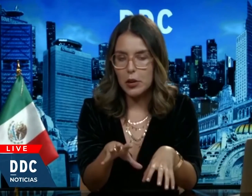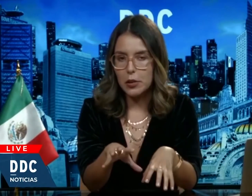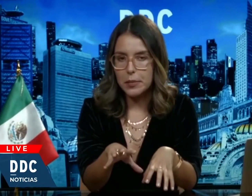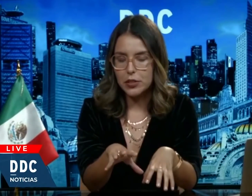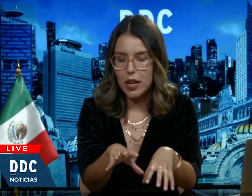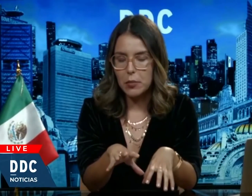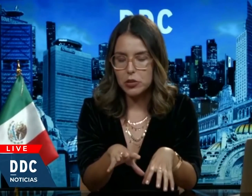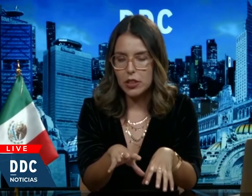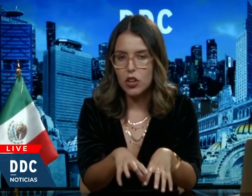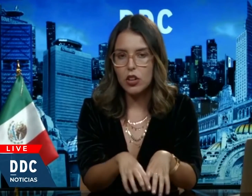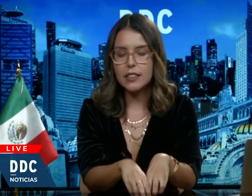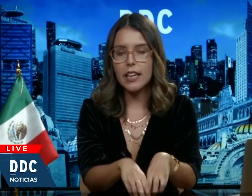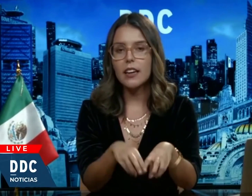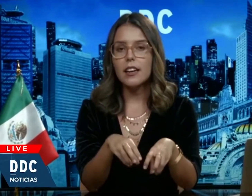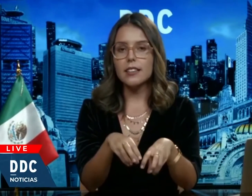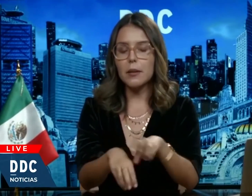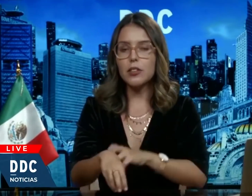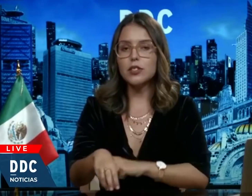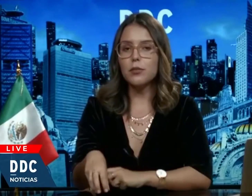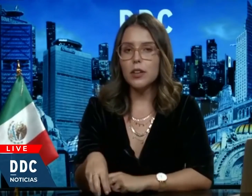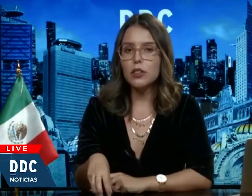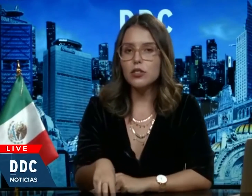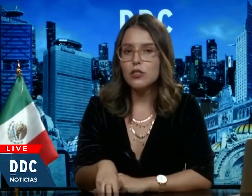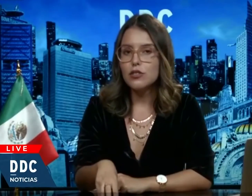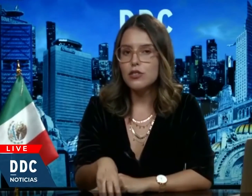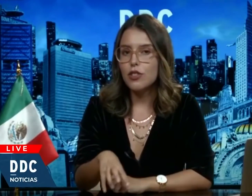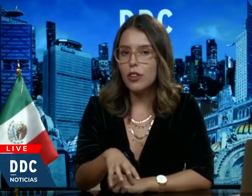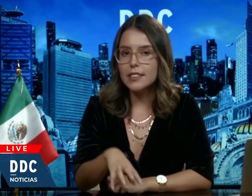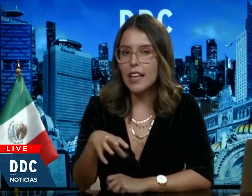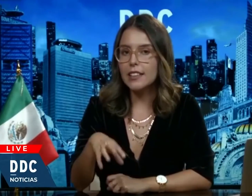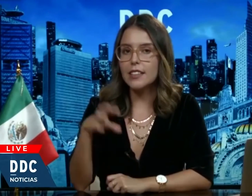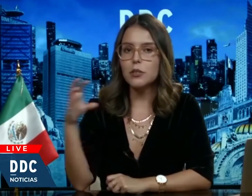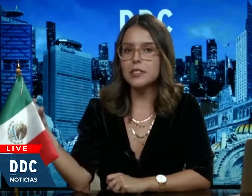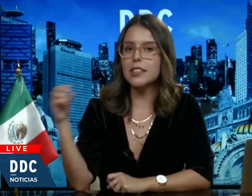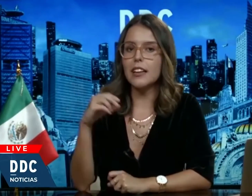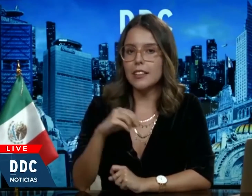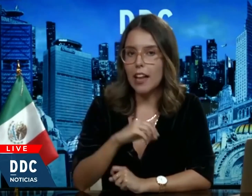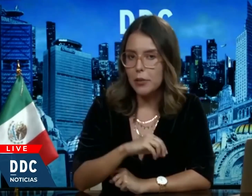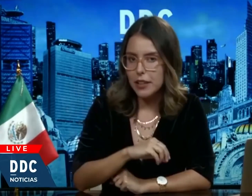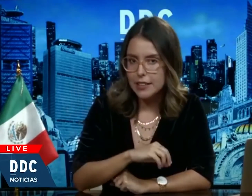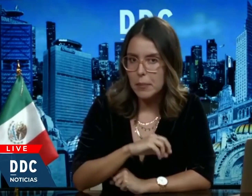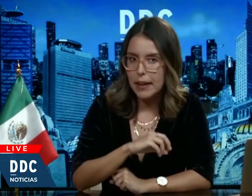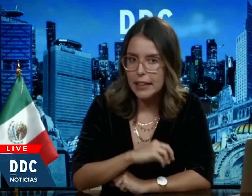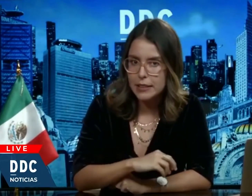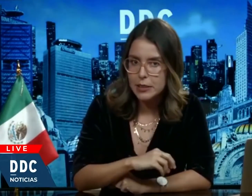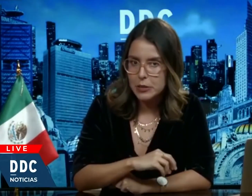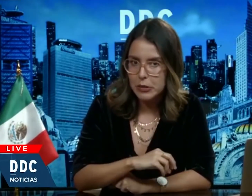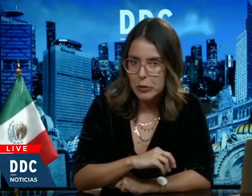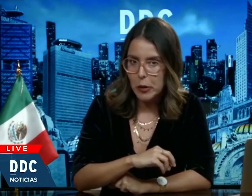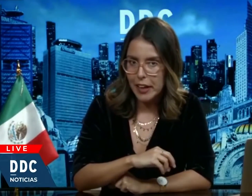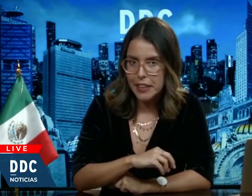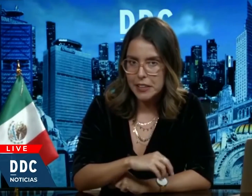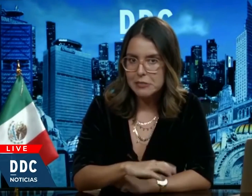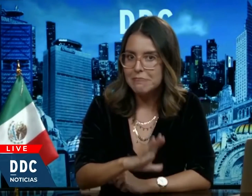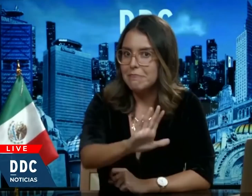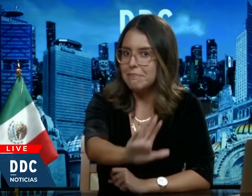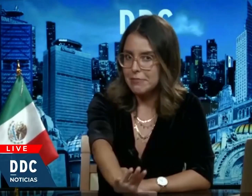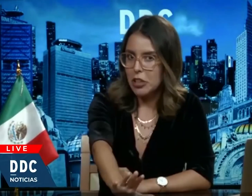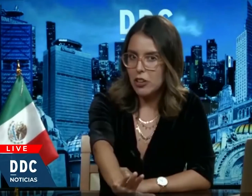justo y lo mencionábamos en el corte, Salvador Cienfuegos no está siendo extraditado a este país,